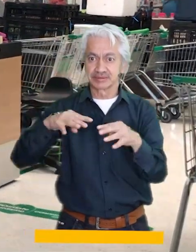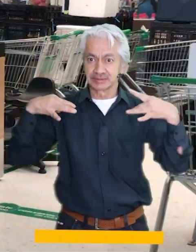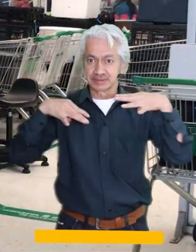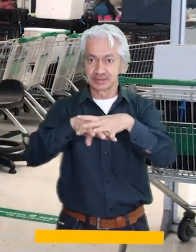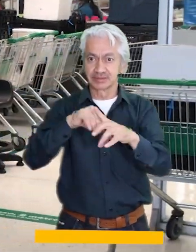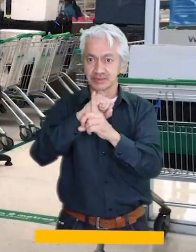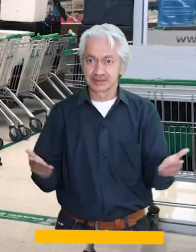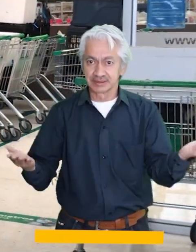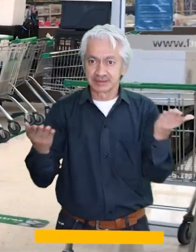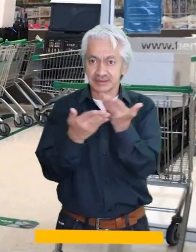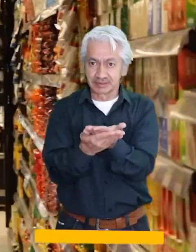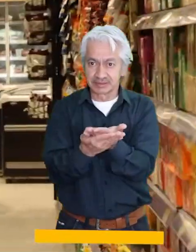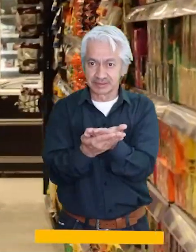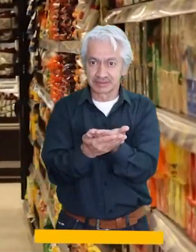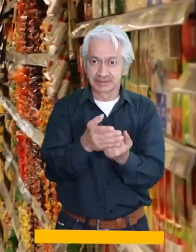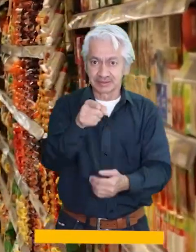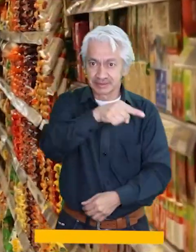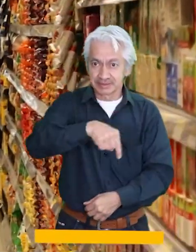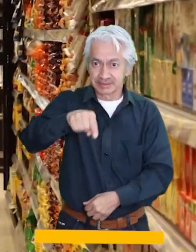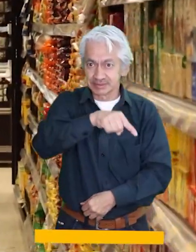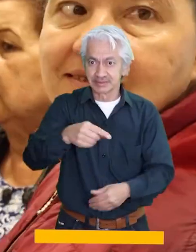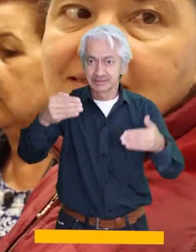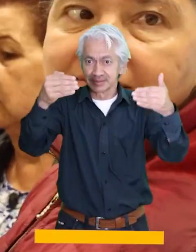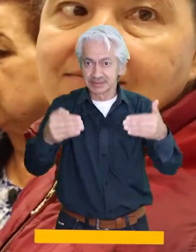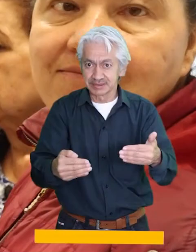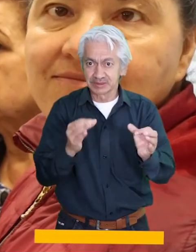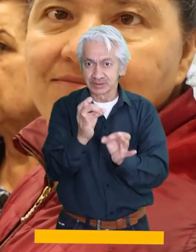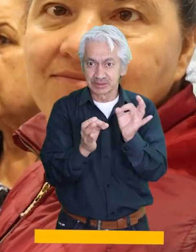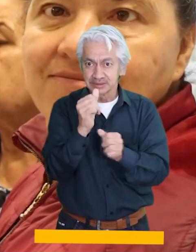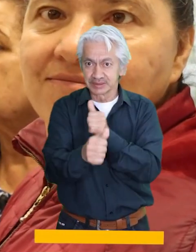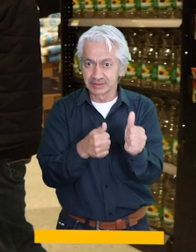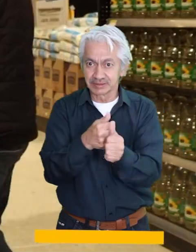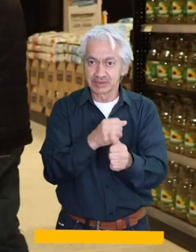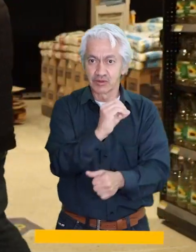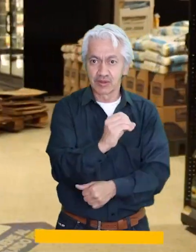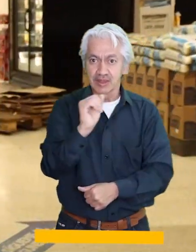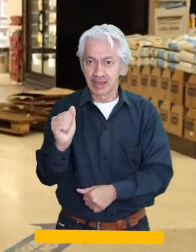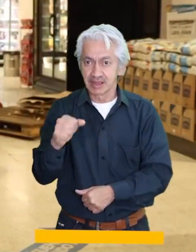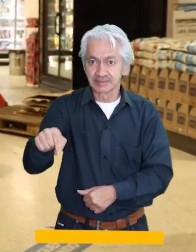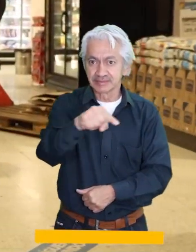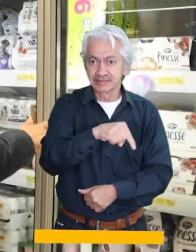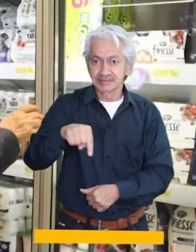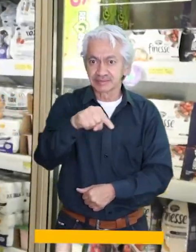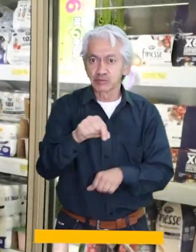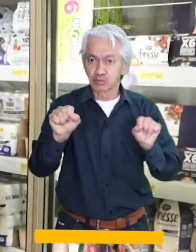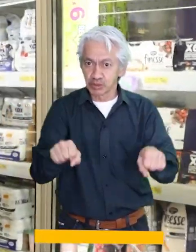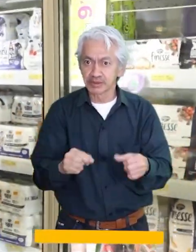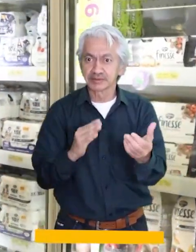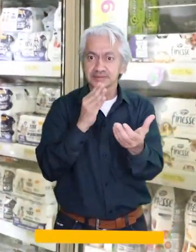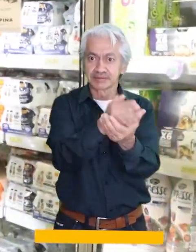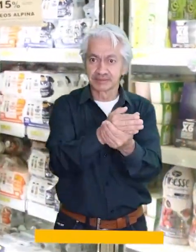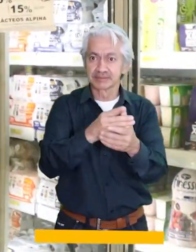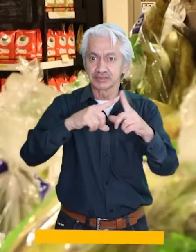de Integración Social. Para llevar a cabo el canje de bonos que beneficiará a las personas con discapacidad, sus cuidadoras